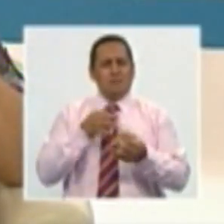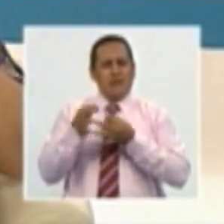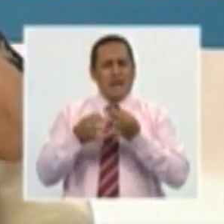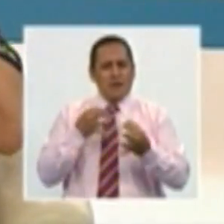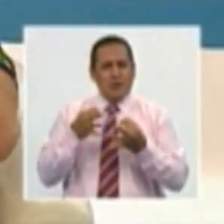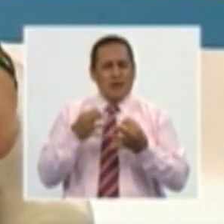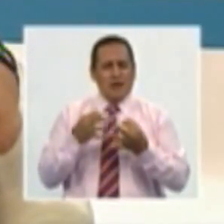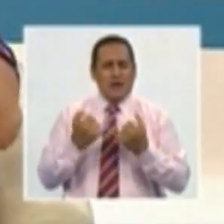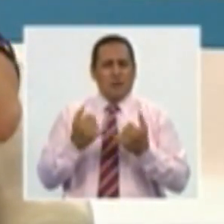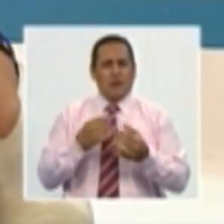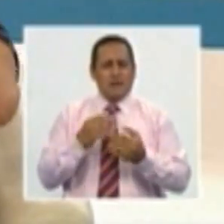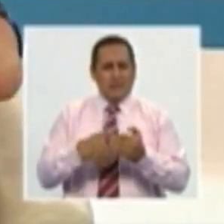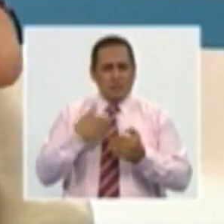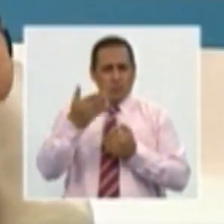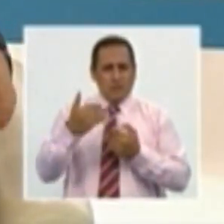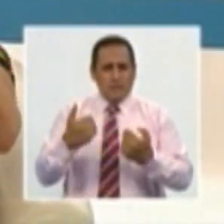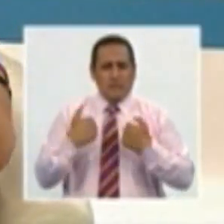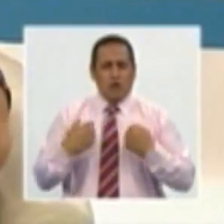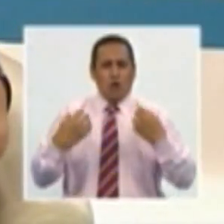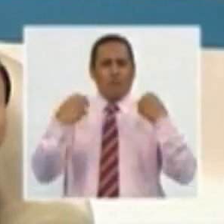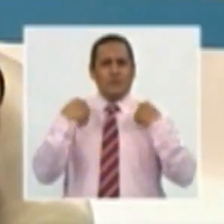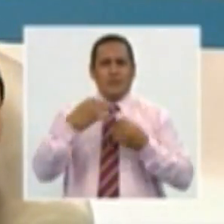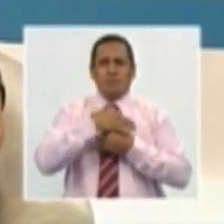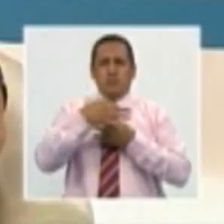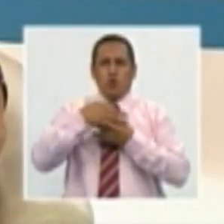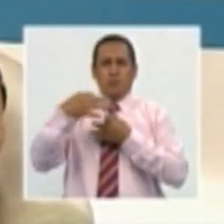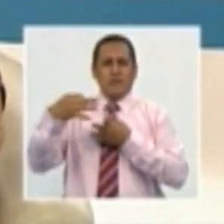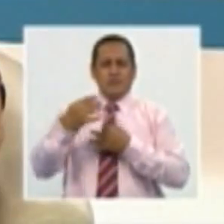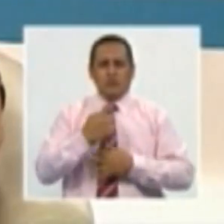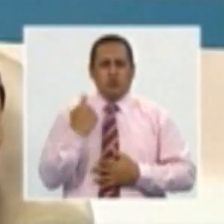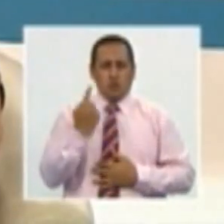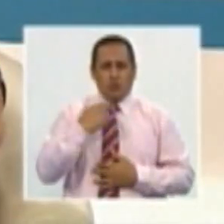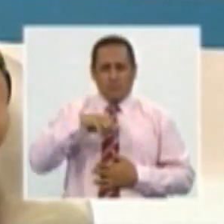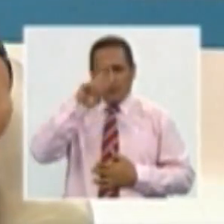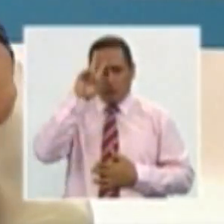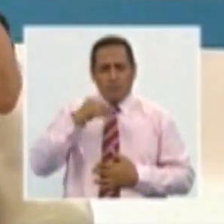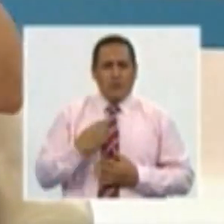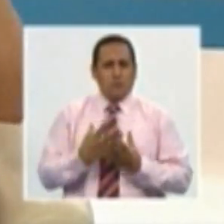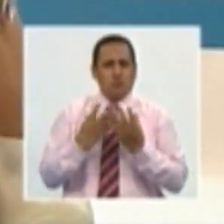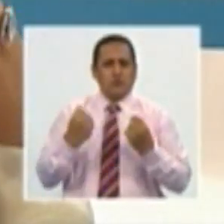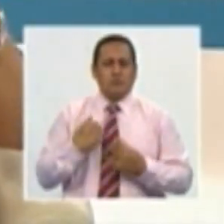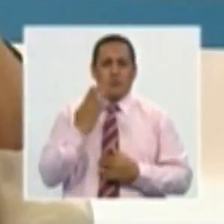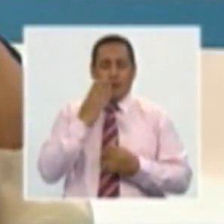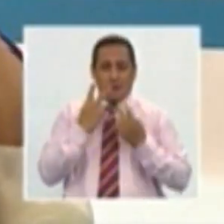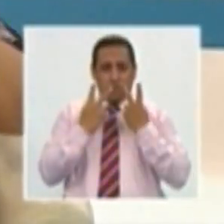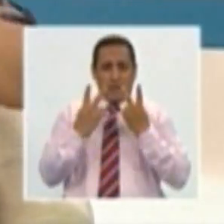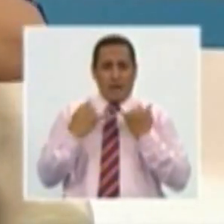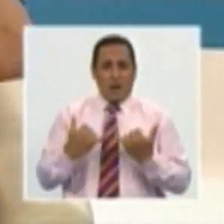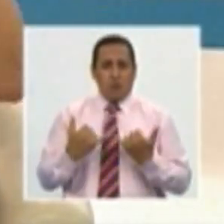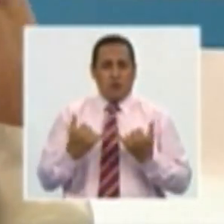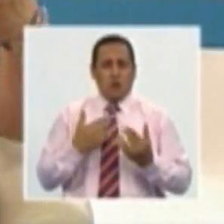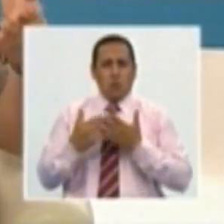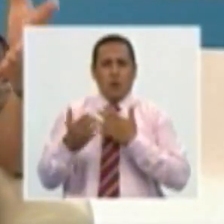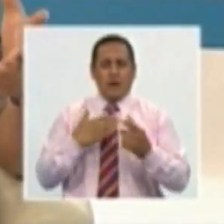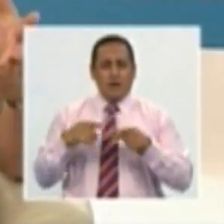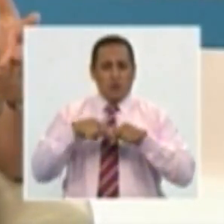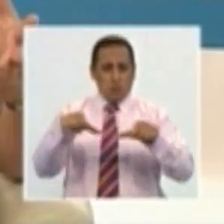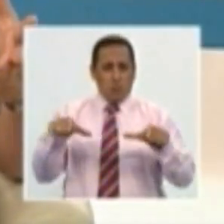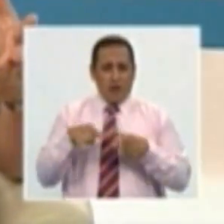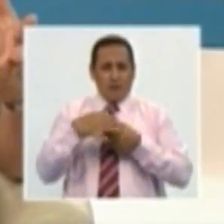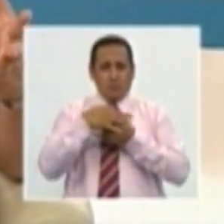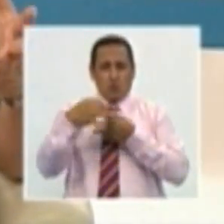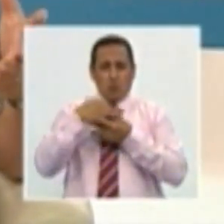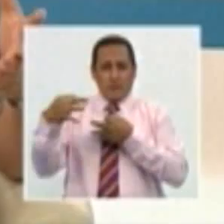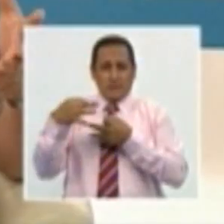comentaba también de que tienen oficinas descentralizadas, ¿no?, en todo el país para las madres pues que nos están viendo ahora mismo en cualquier